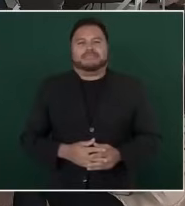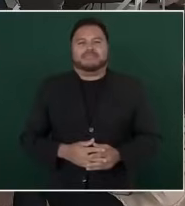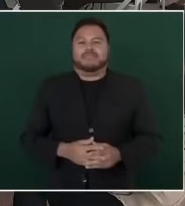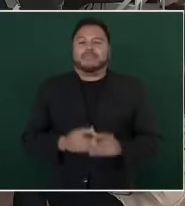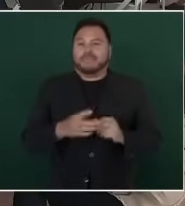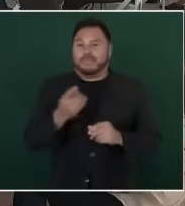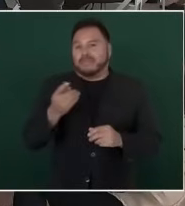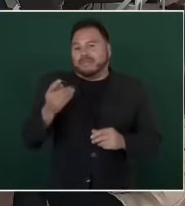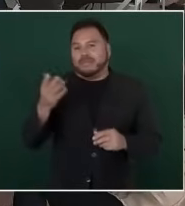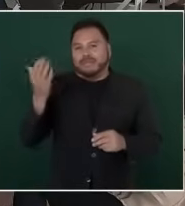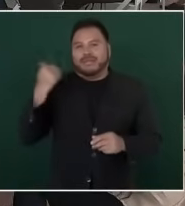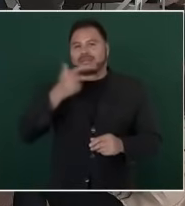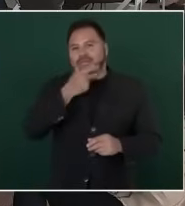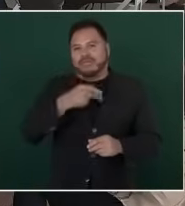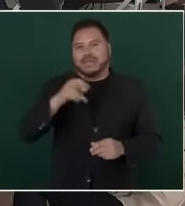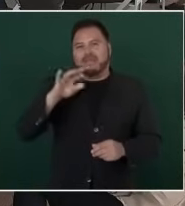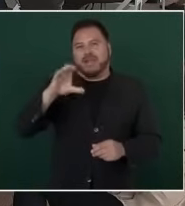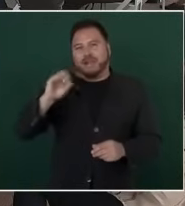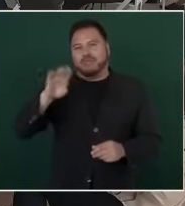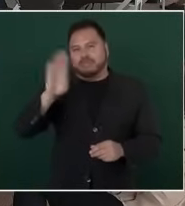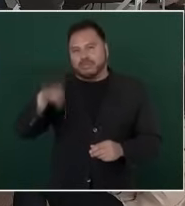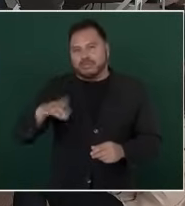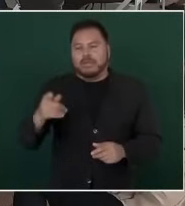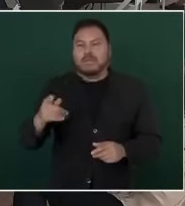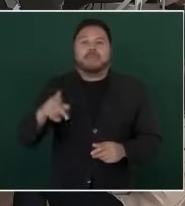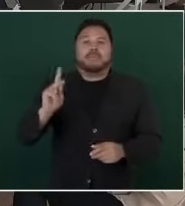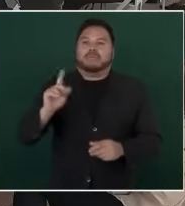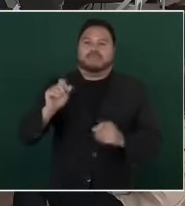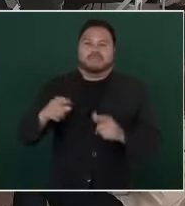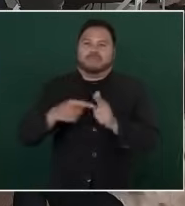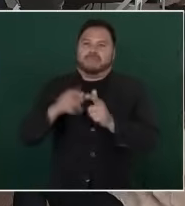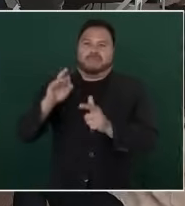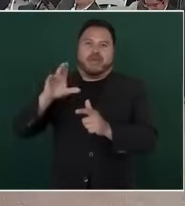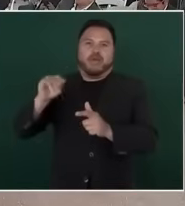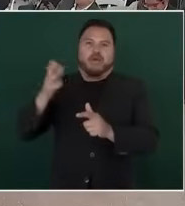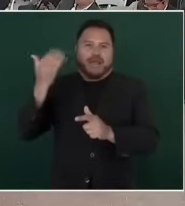porque falleció Franco, pero sigue el franquismo,